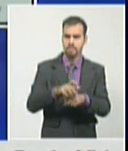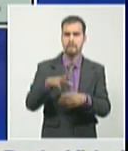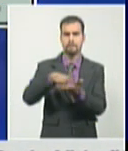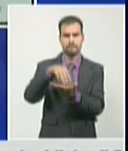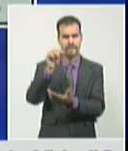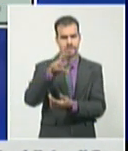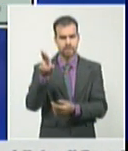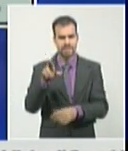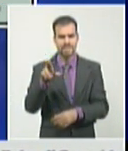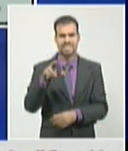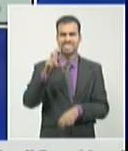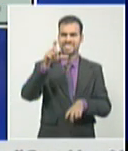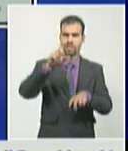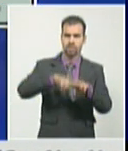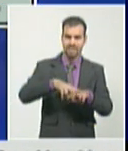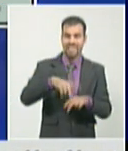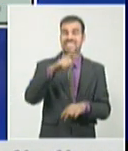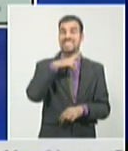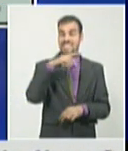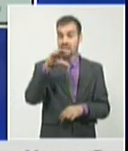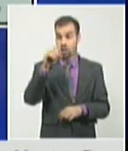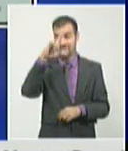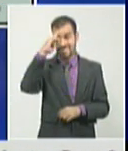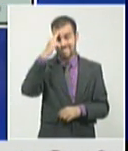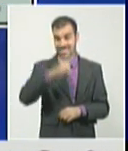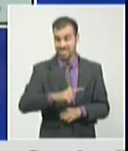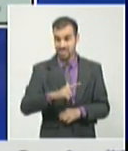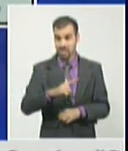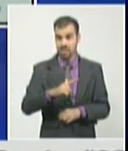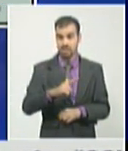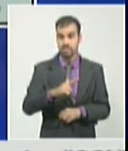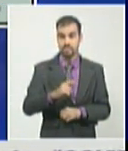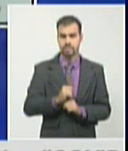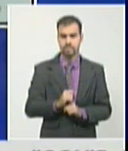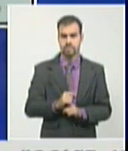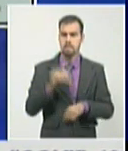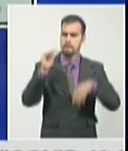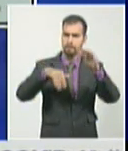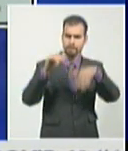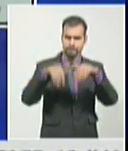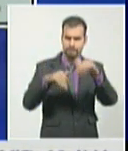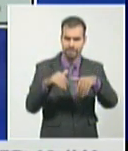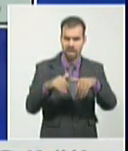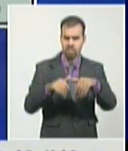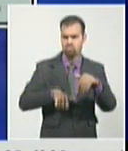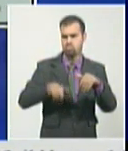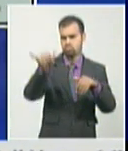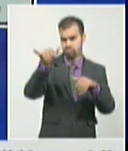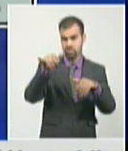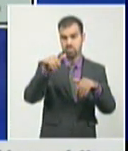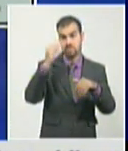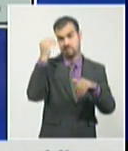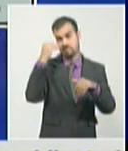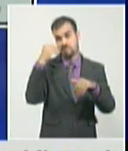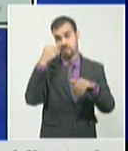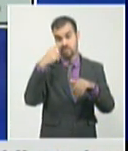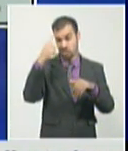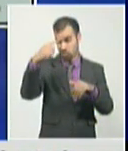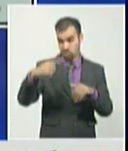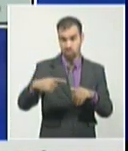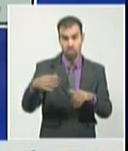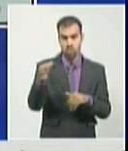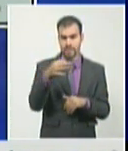la lisa que de playa bollero que realmente traduce 10 de